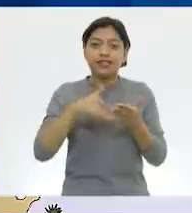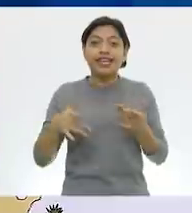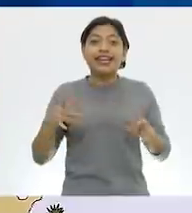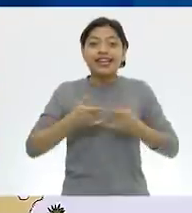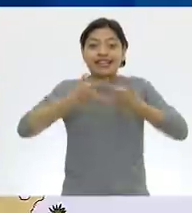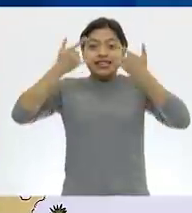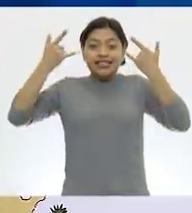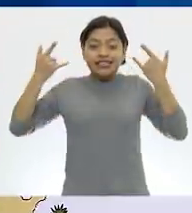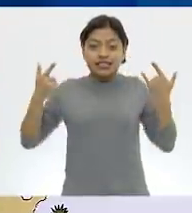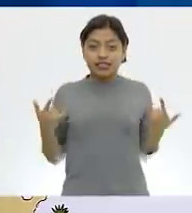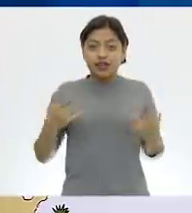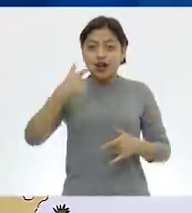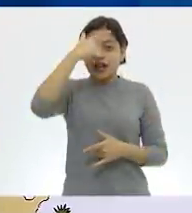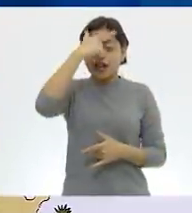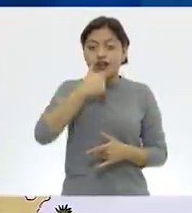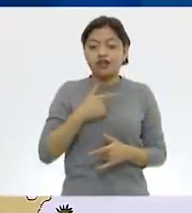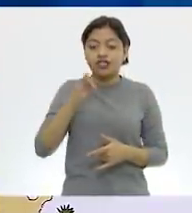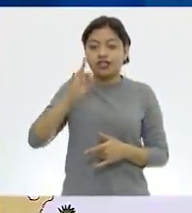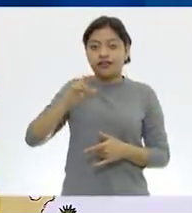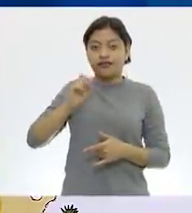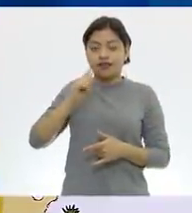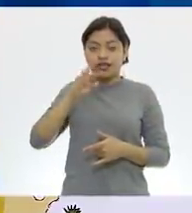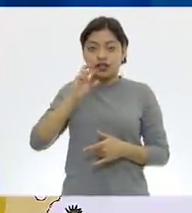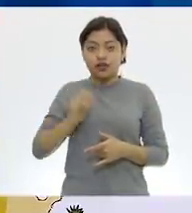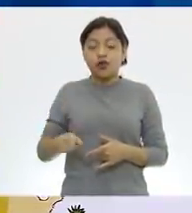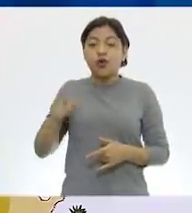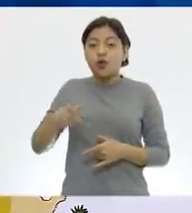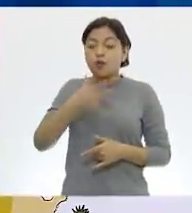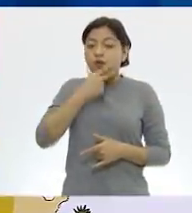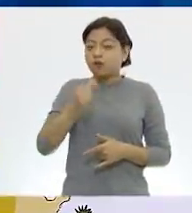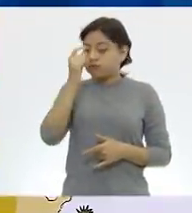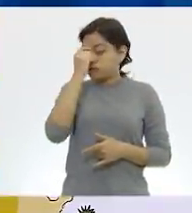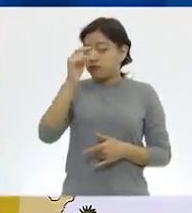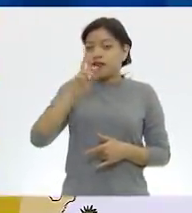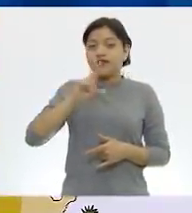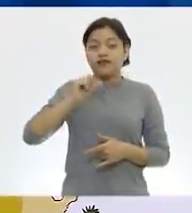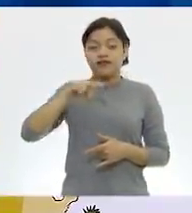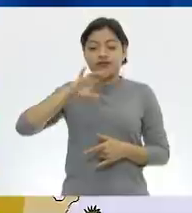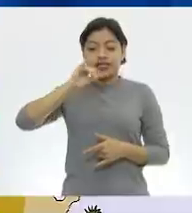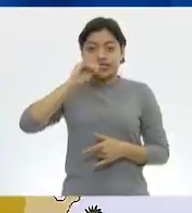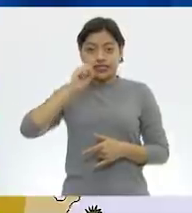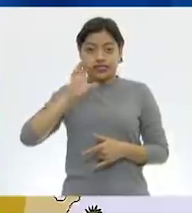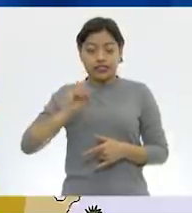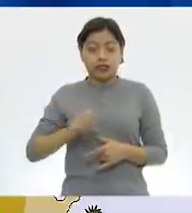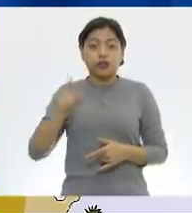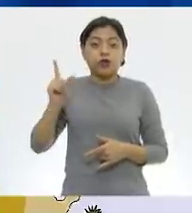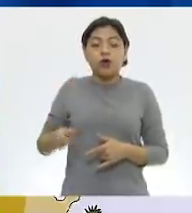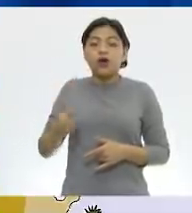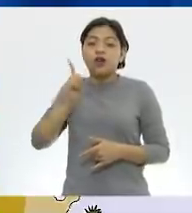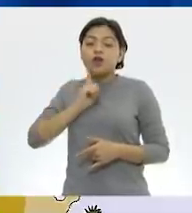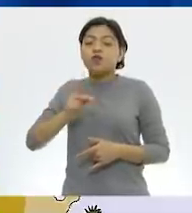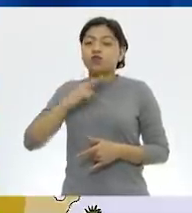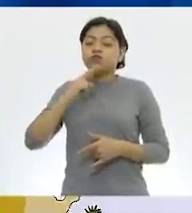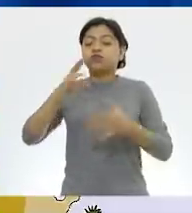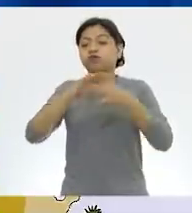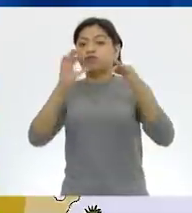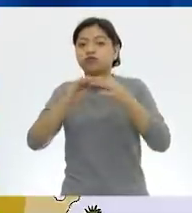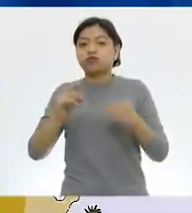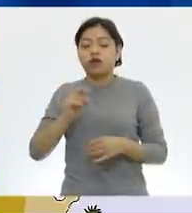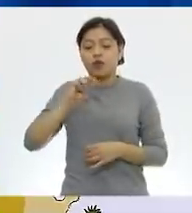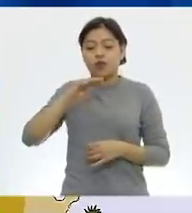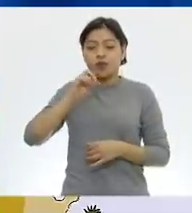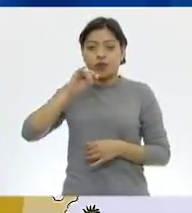cuento La noche del féretro, del escritor mexicano Francisco Tario, en la voz de la dramaturga Mónica Perea.